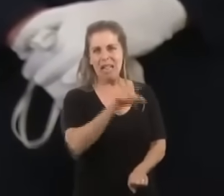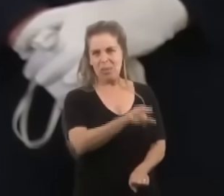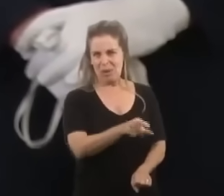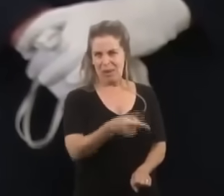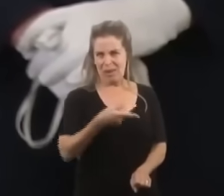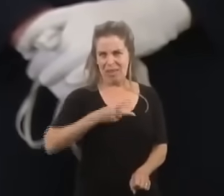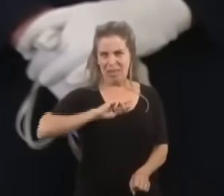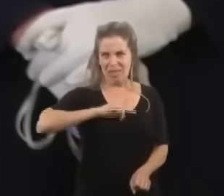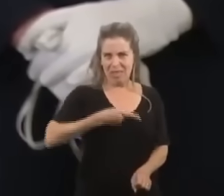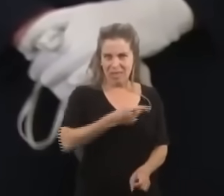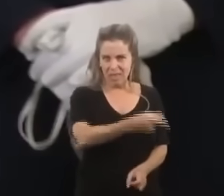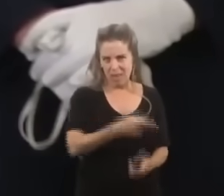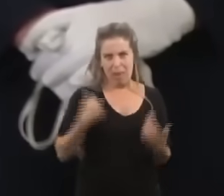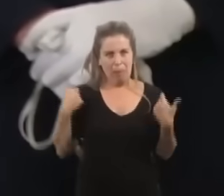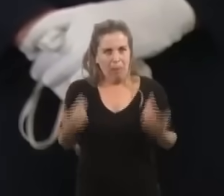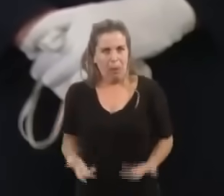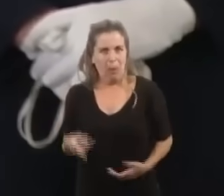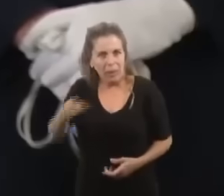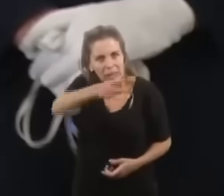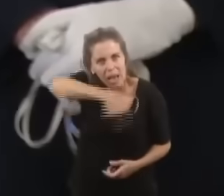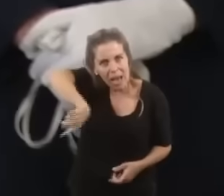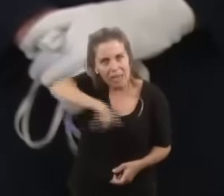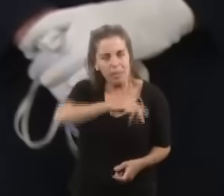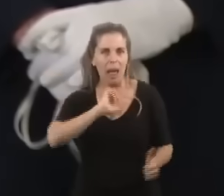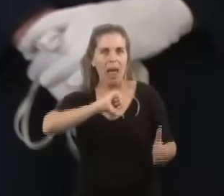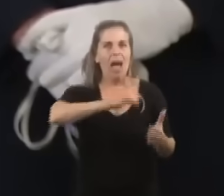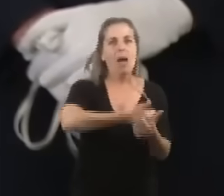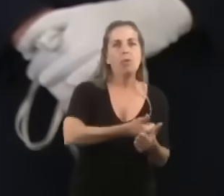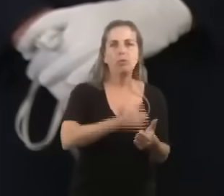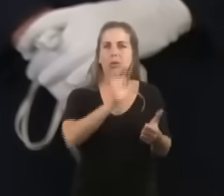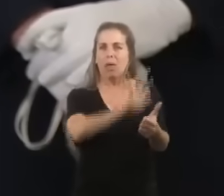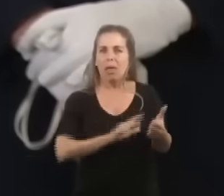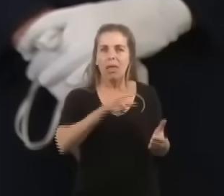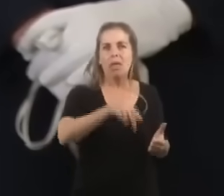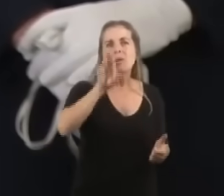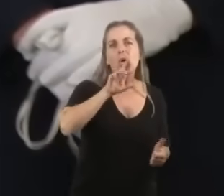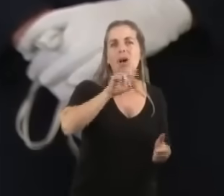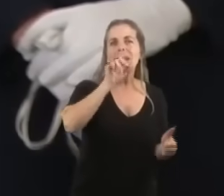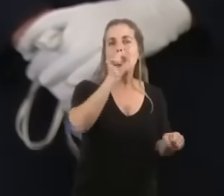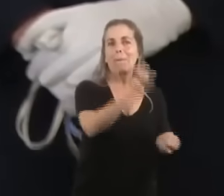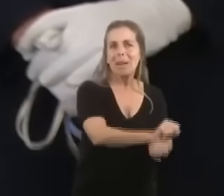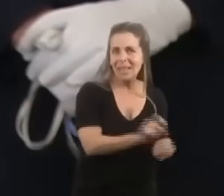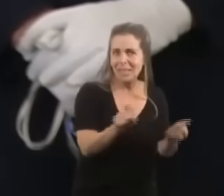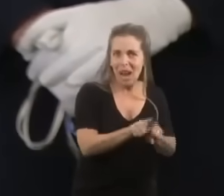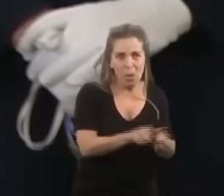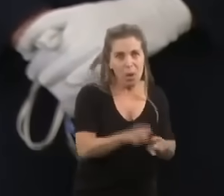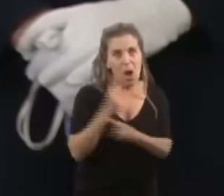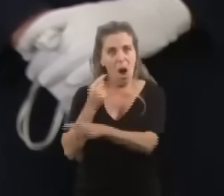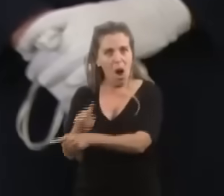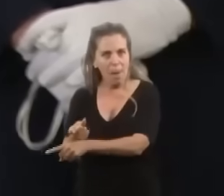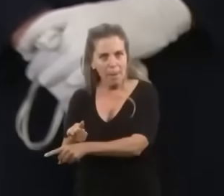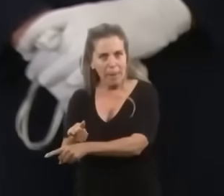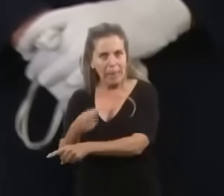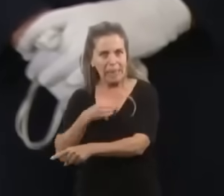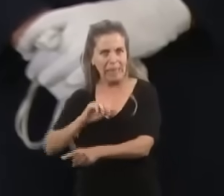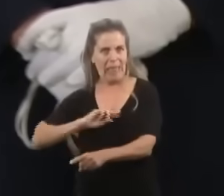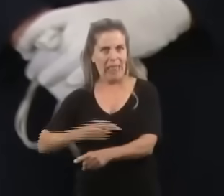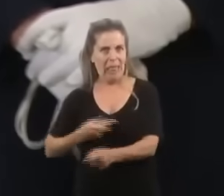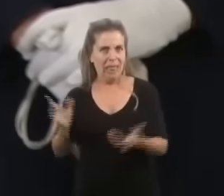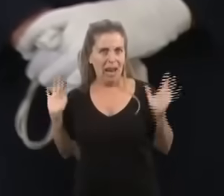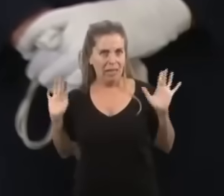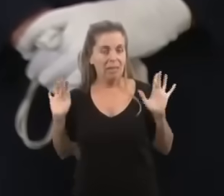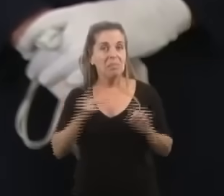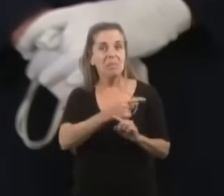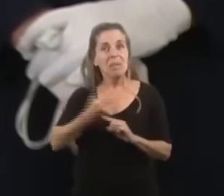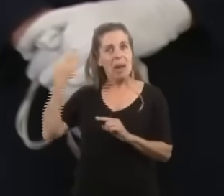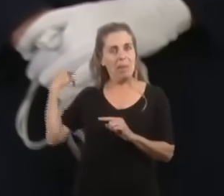mujeres reclusas o para continuar con los negociados desde condiciones más laxas tan solo la semana pasada se supo que el jefe